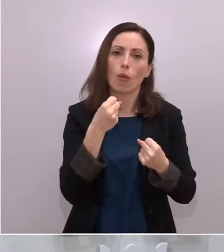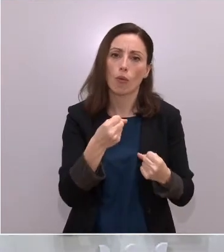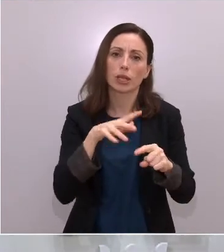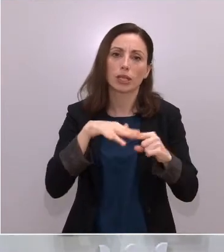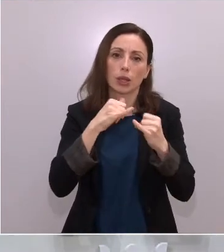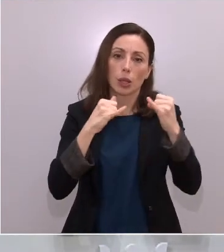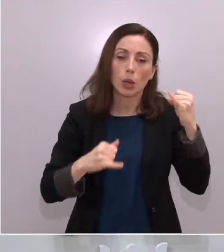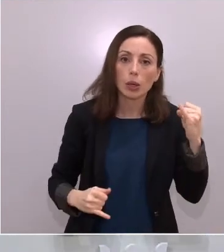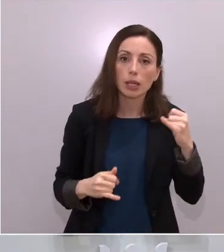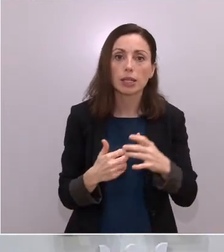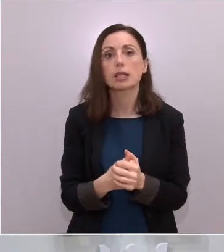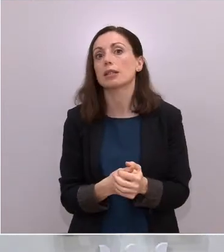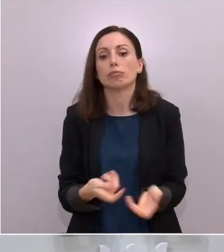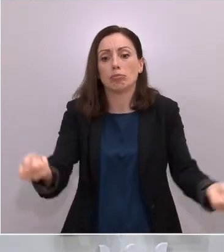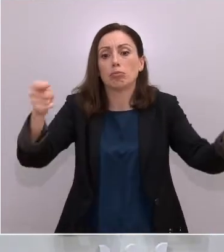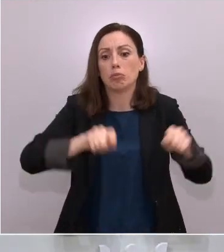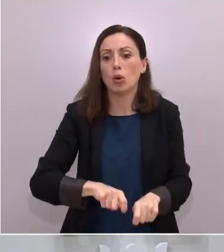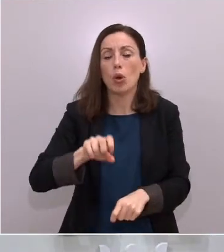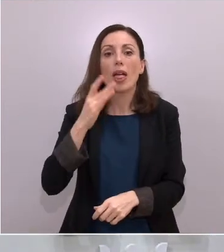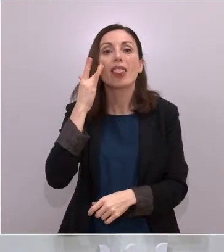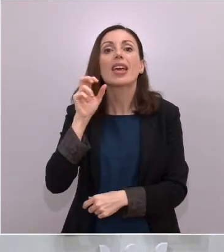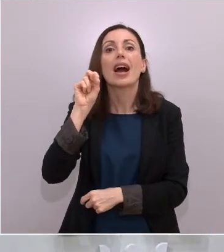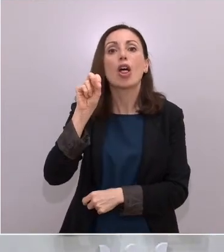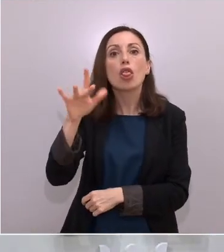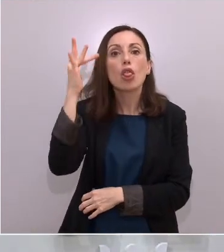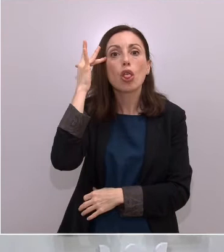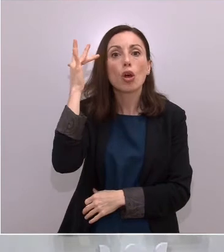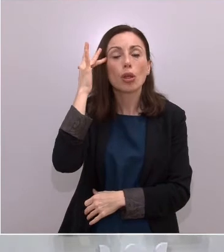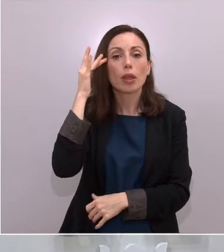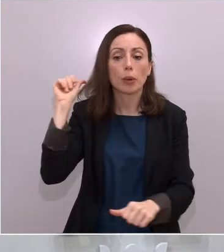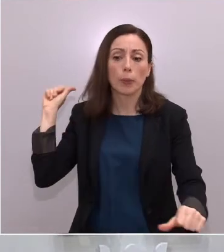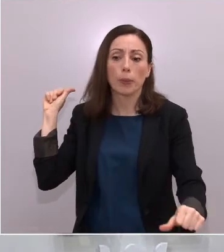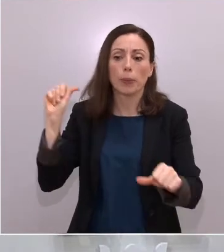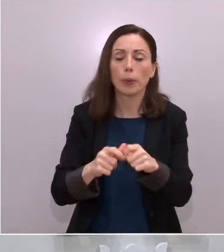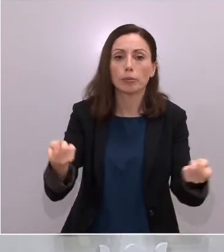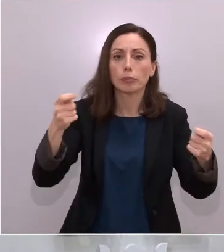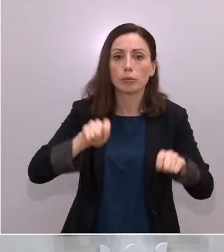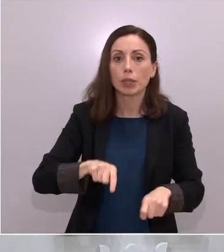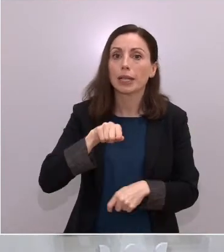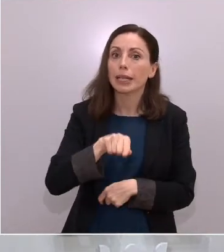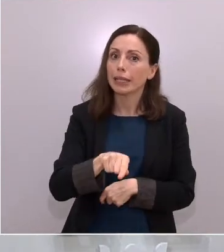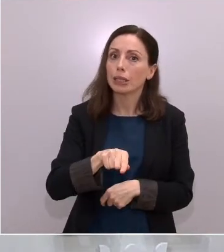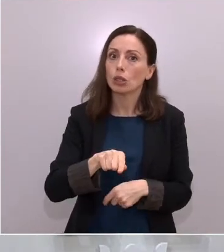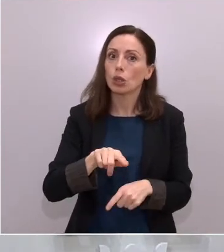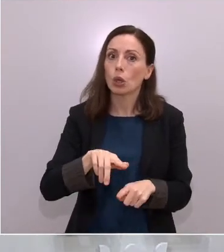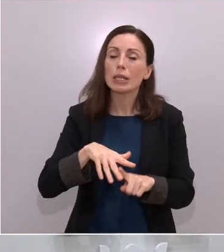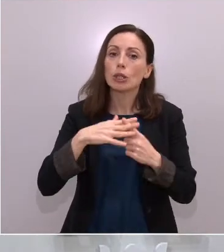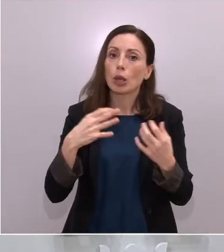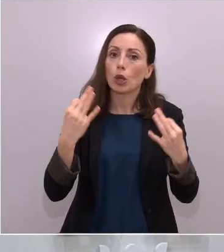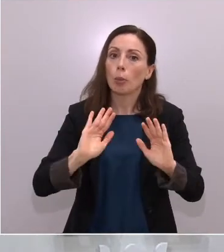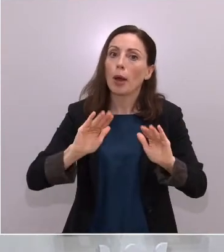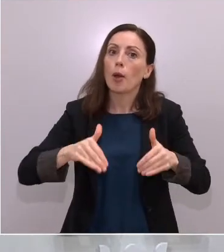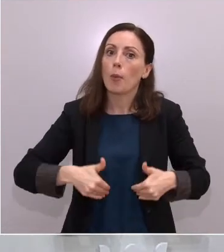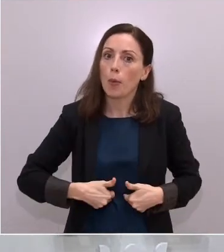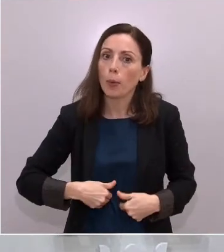del COVID-19, aquellos que tuvieron que cerrar el 12 de marzo, que van a ser a los que más les cueste recuperar la normalidad y la